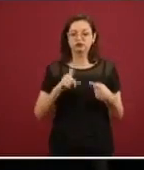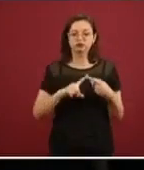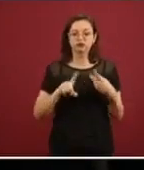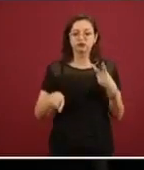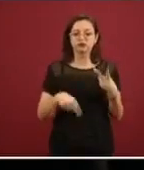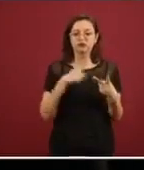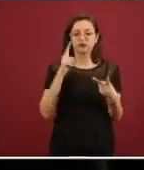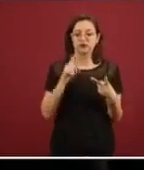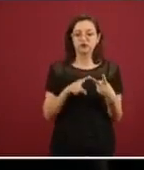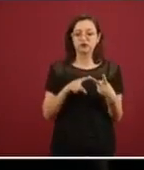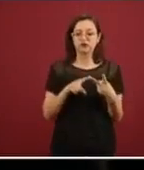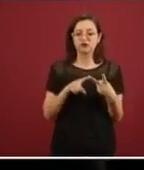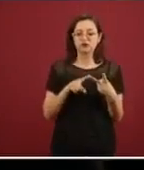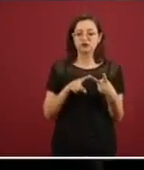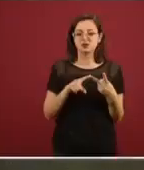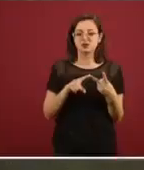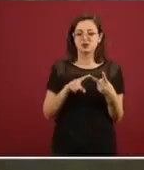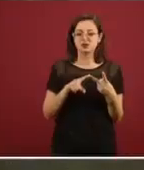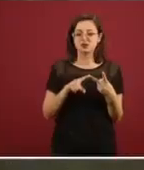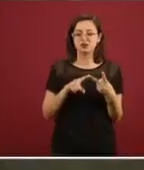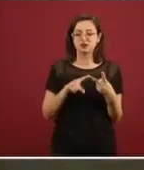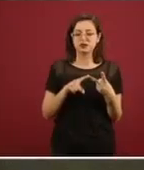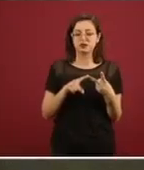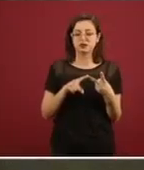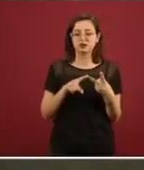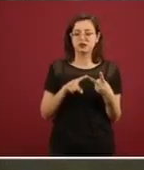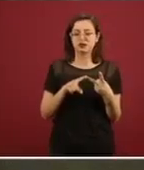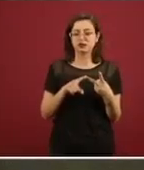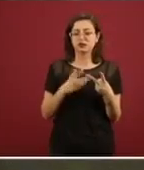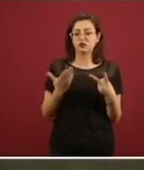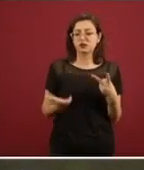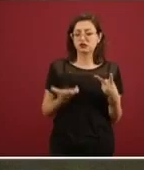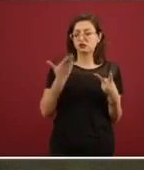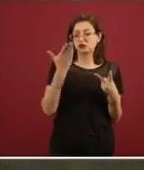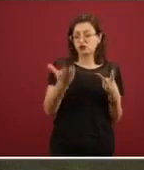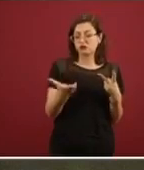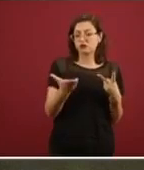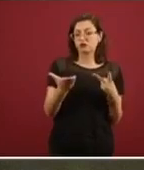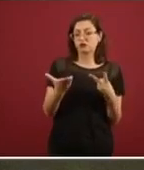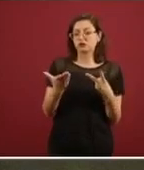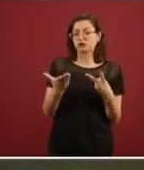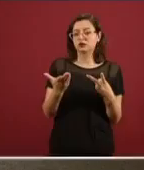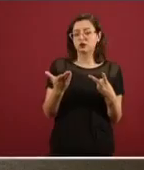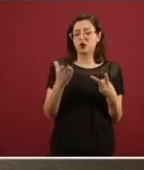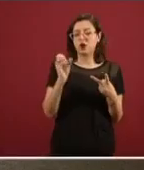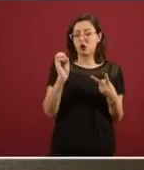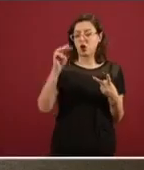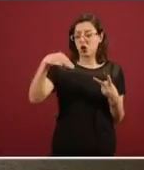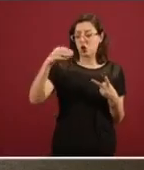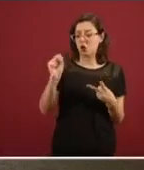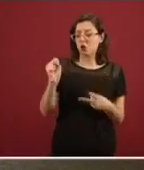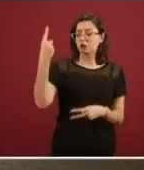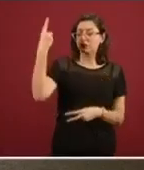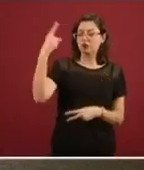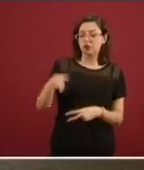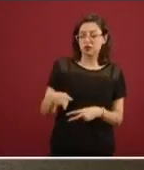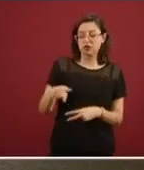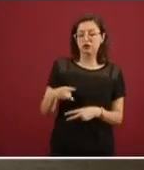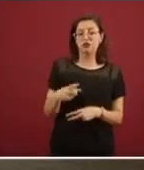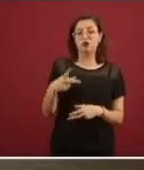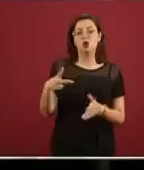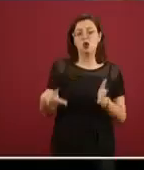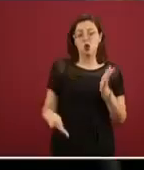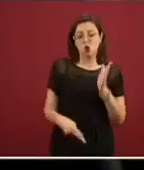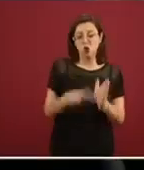lado. Y la otra pregunta sería si ustedes van a acatar esto que marca la Organización Mundial de la Salud sobre volver a hacer